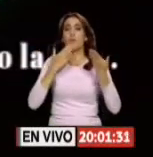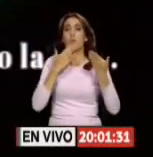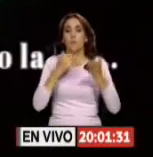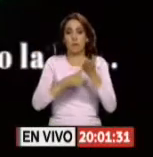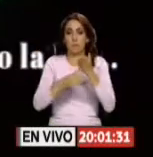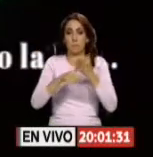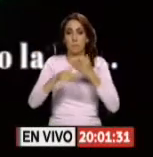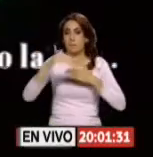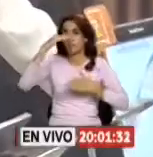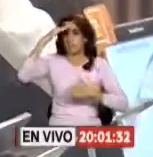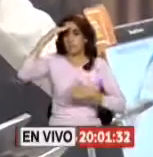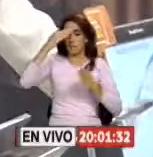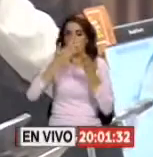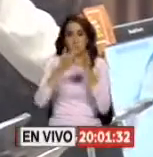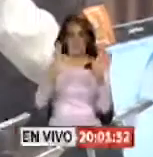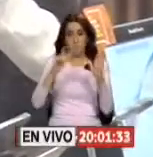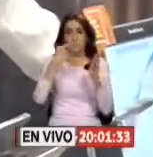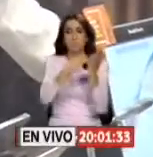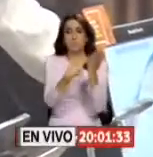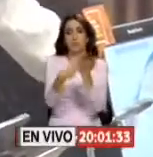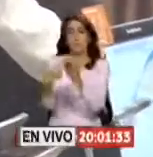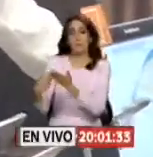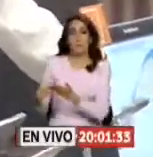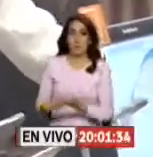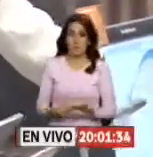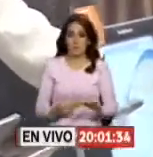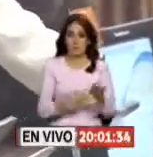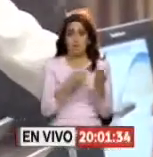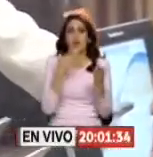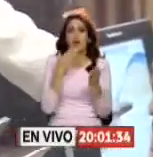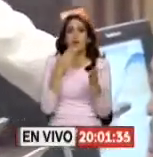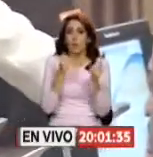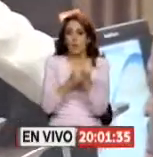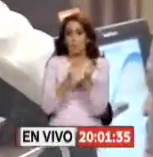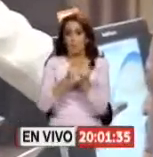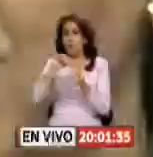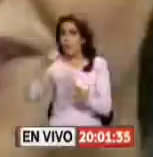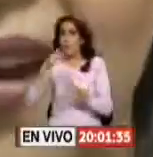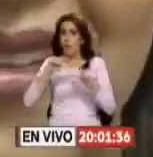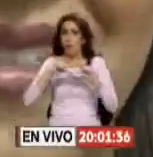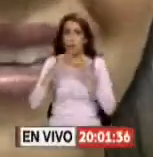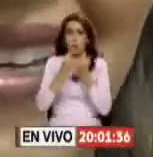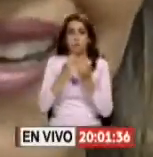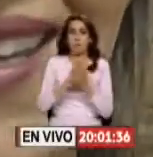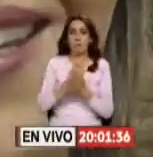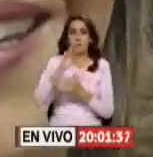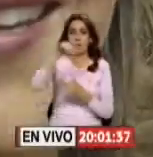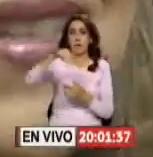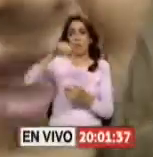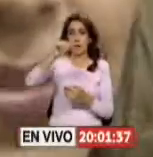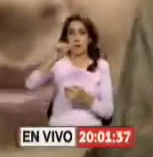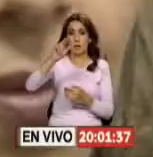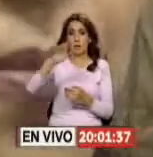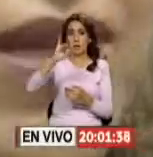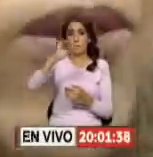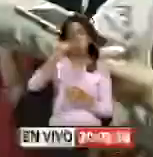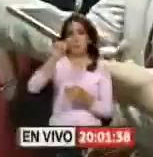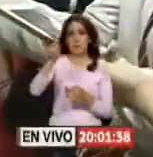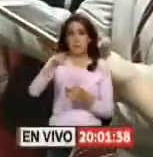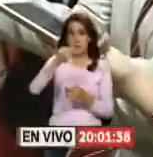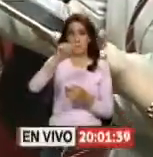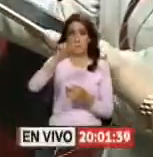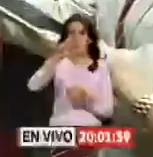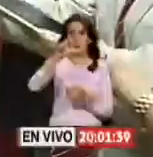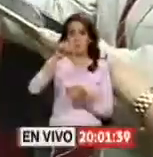del Interior, se abrió el debate sobre la pertinencia de este tipo de acercamientos con otras bancadas. María Paula Romo, quien es mencionada, defiende su rol